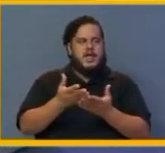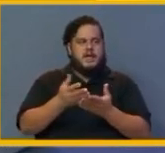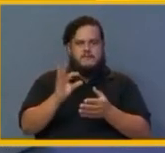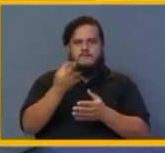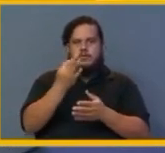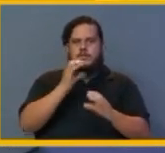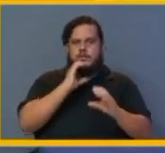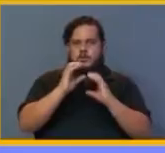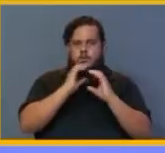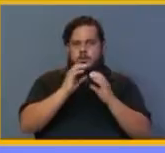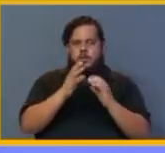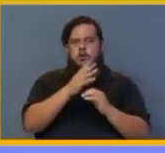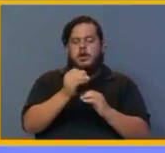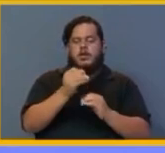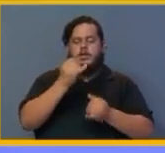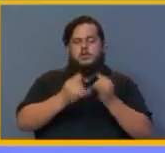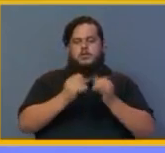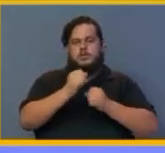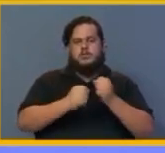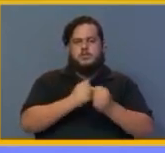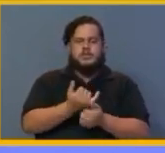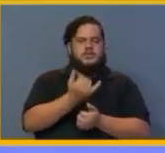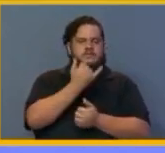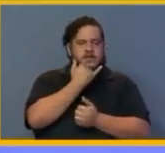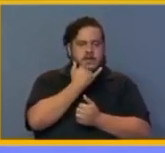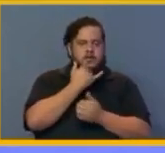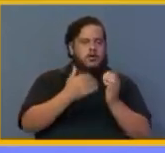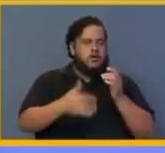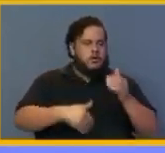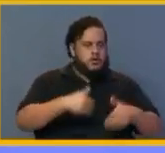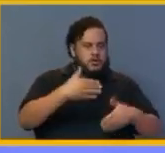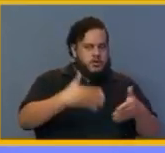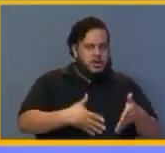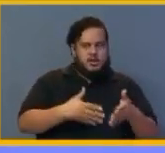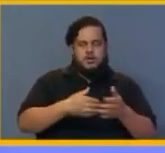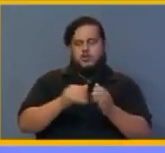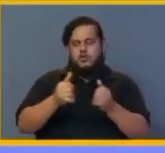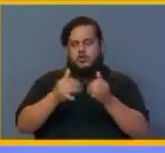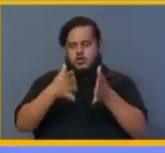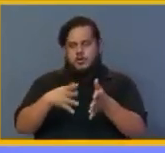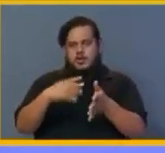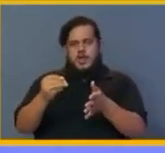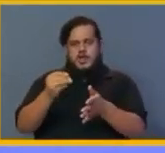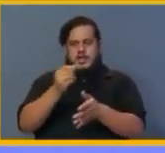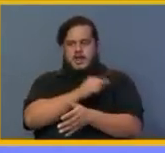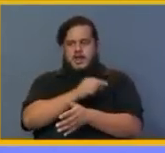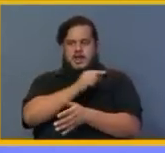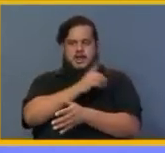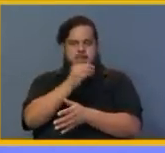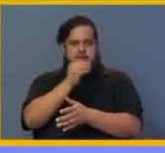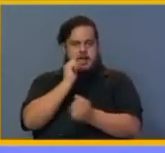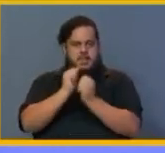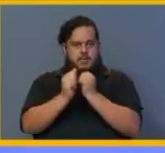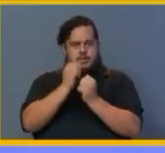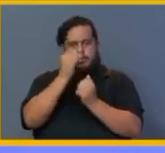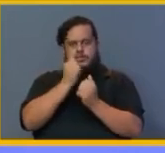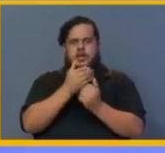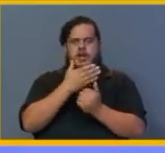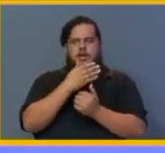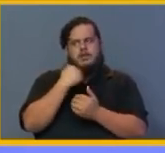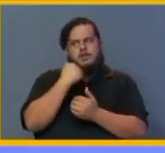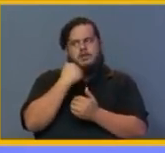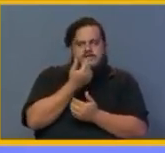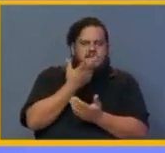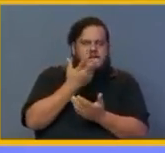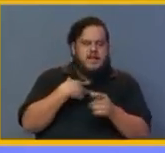últimos años están fallando los técnicos, los jugadores y la gerencia deportiva, porque la más fácil siempre es despedir al técnico cuando simplemente